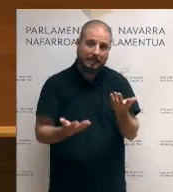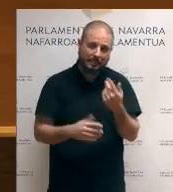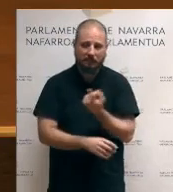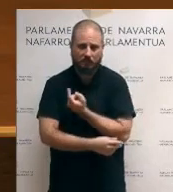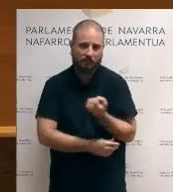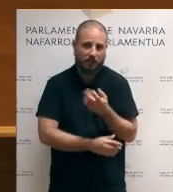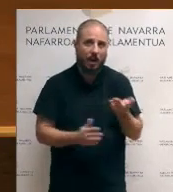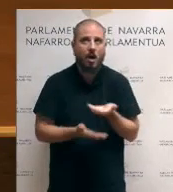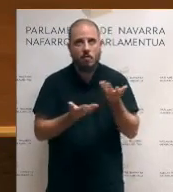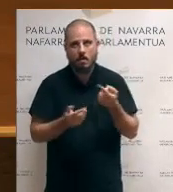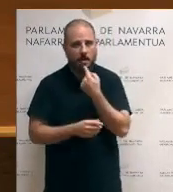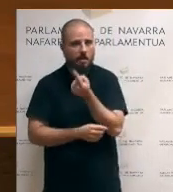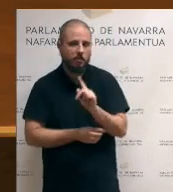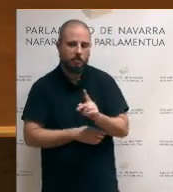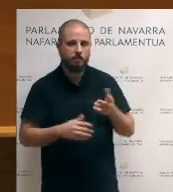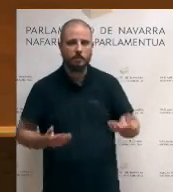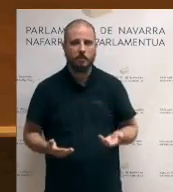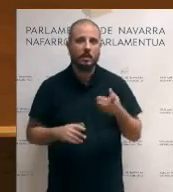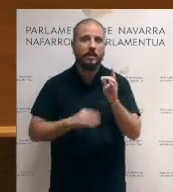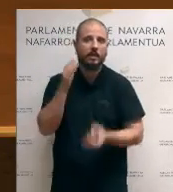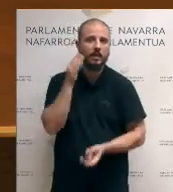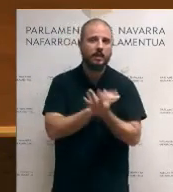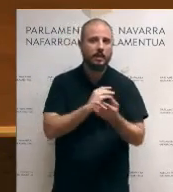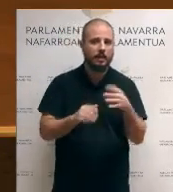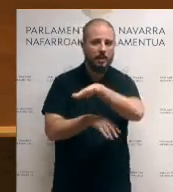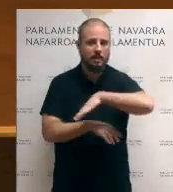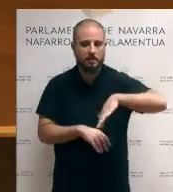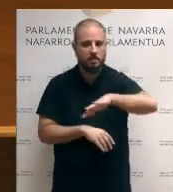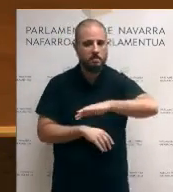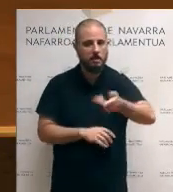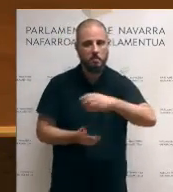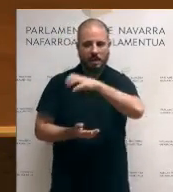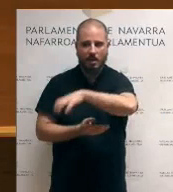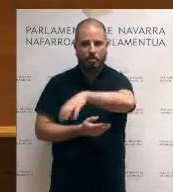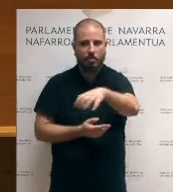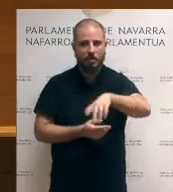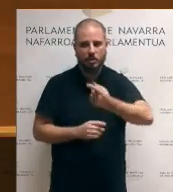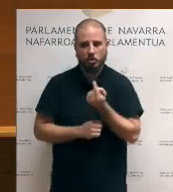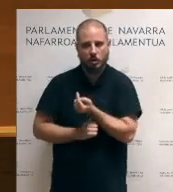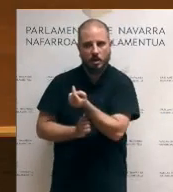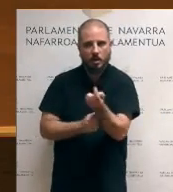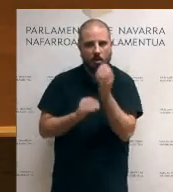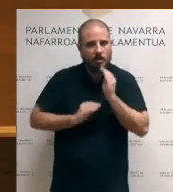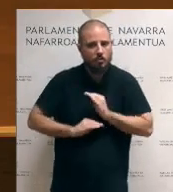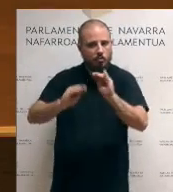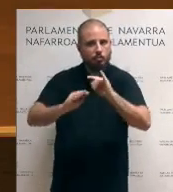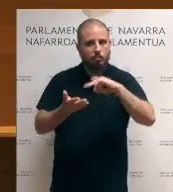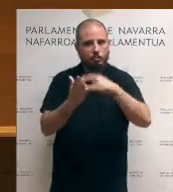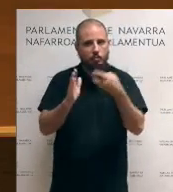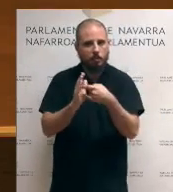impulsores, y generar un espacio para que cada centro, cada comunidad educativa pudiera construir su propio plan de